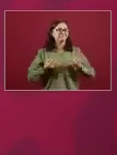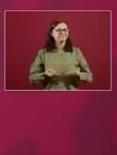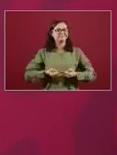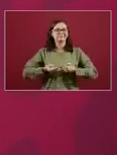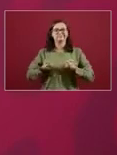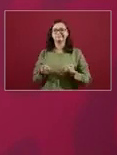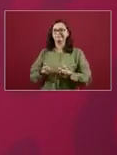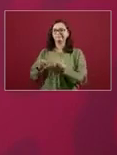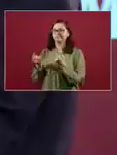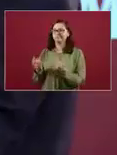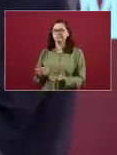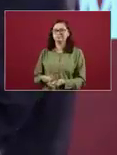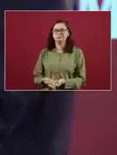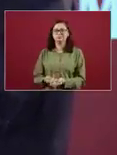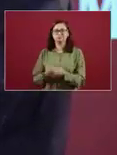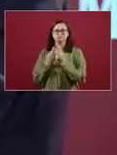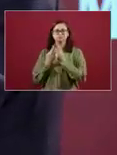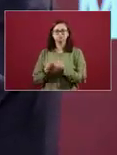en